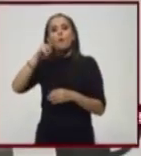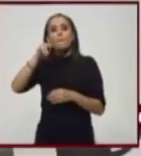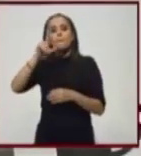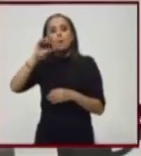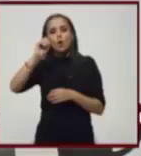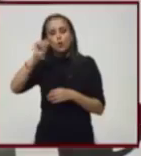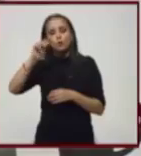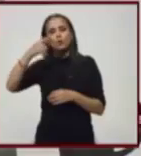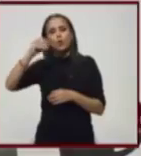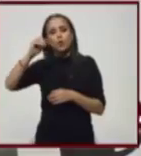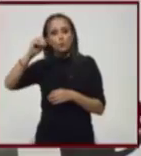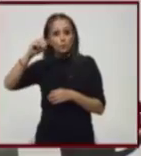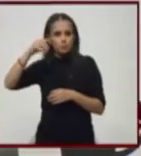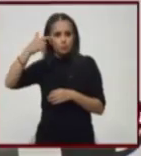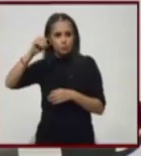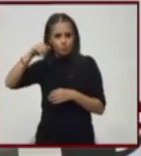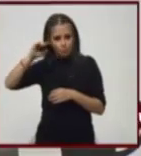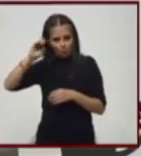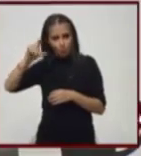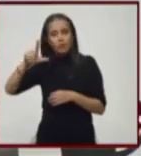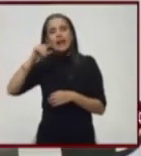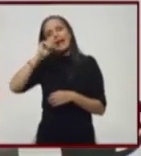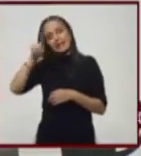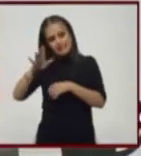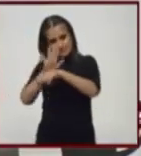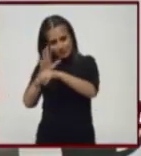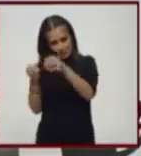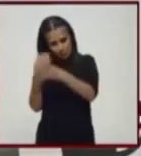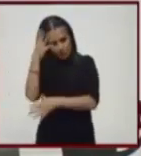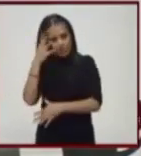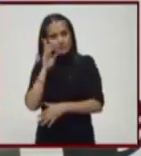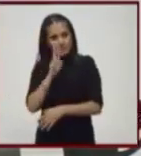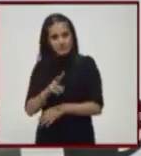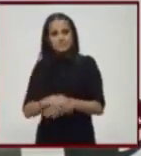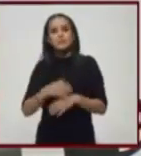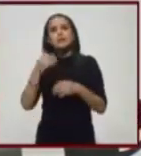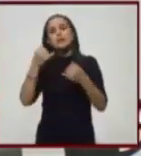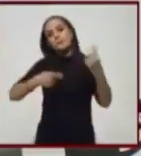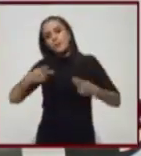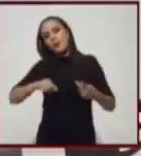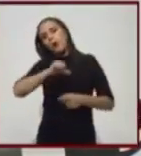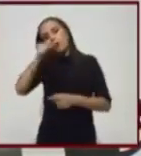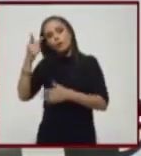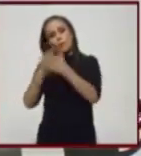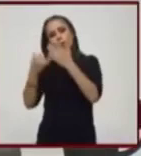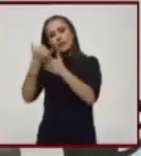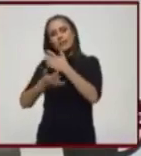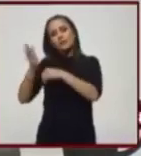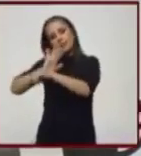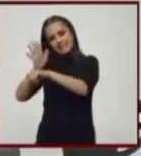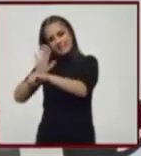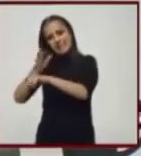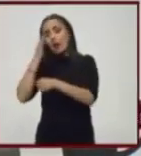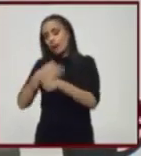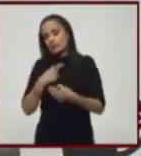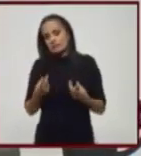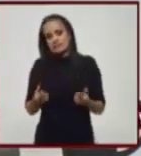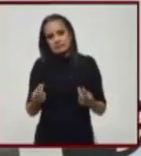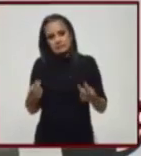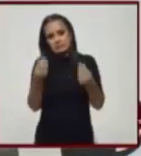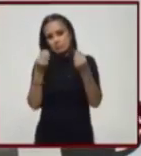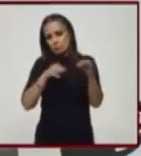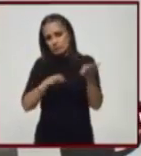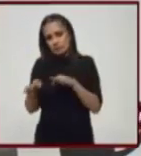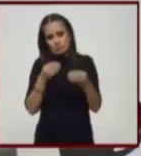sebastián del amo con el fantástico y preparando otro par de proyectos de cine entonces andamos muy activos muy muy muy